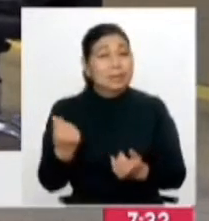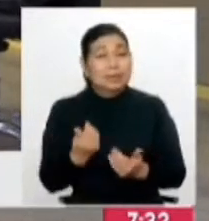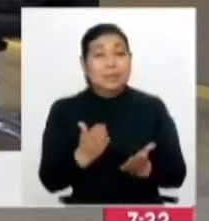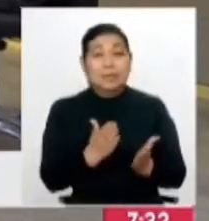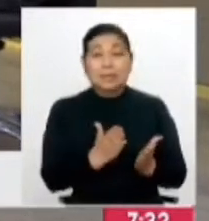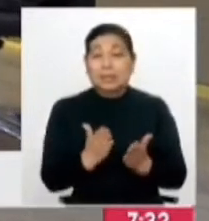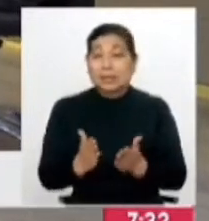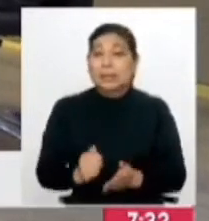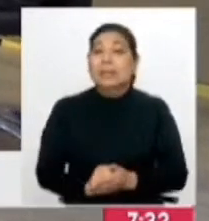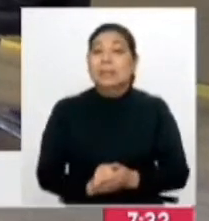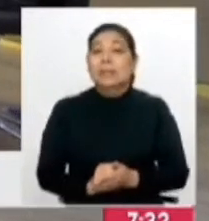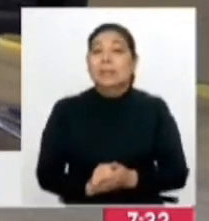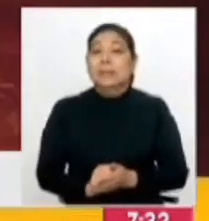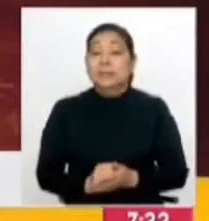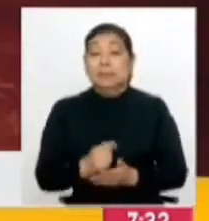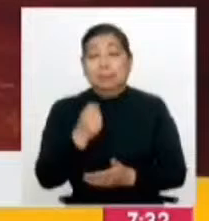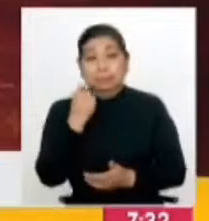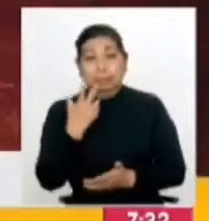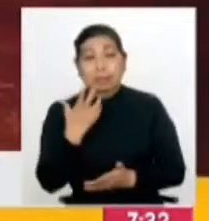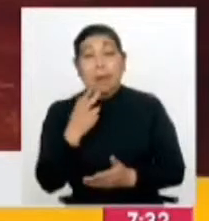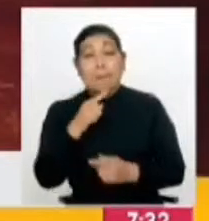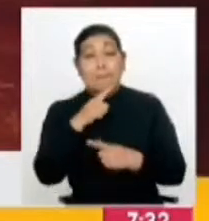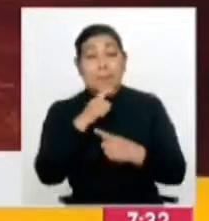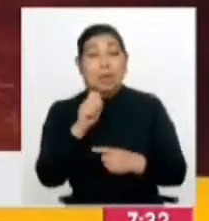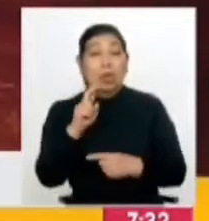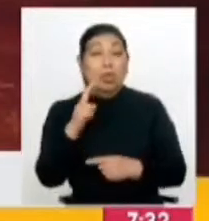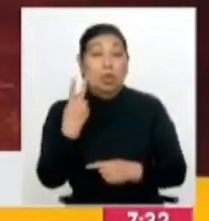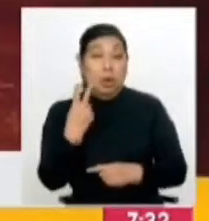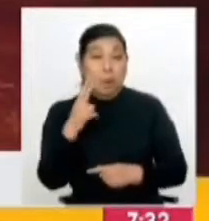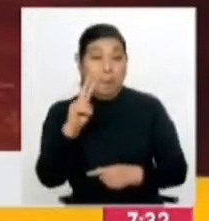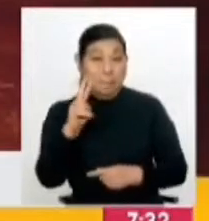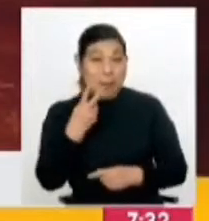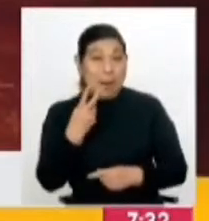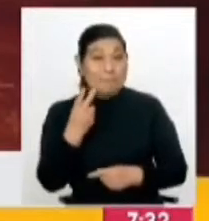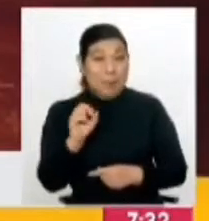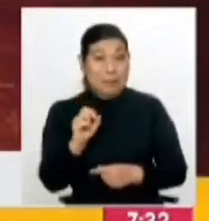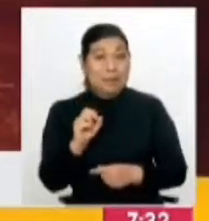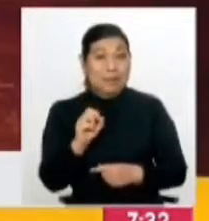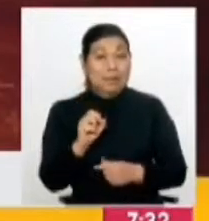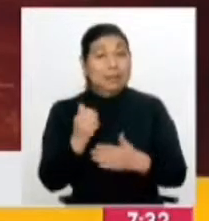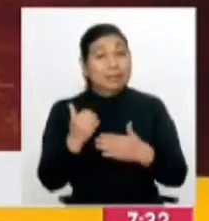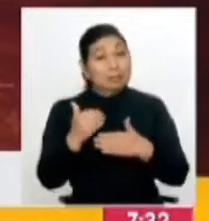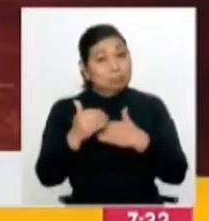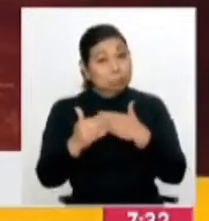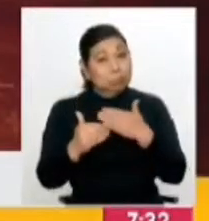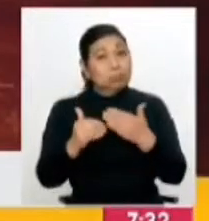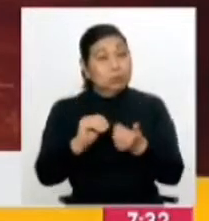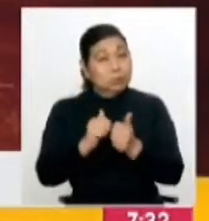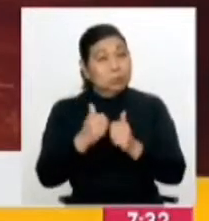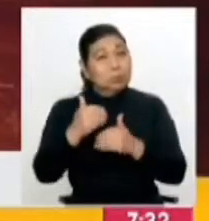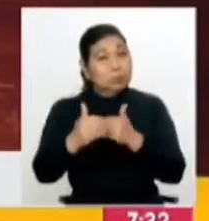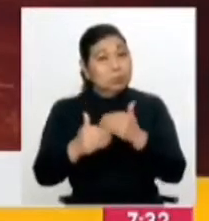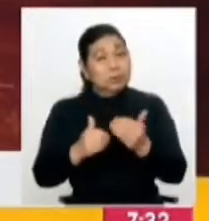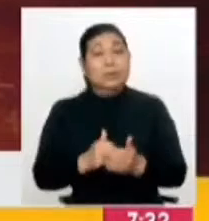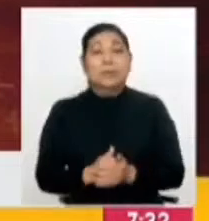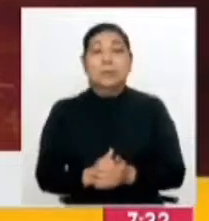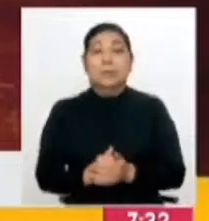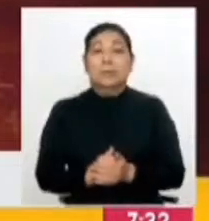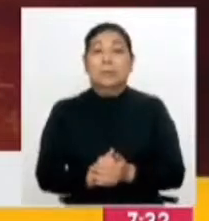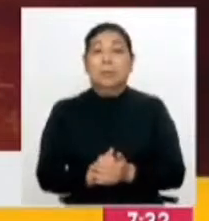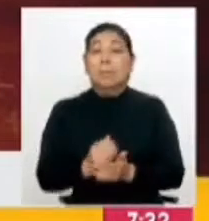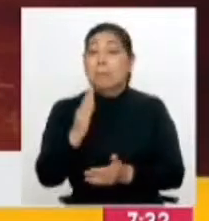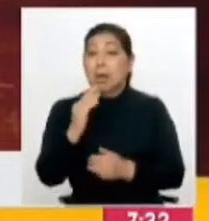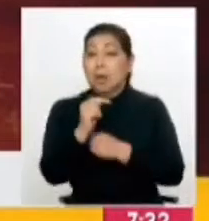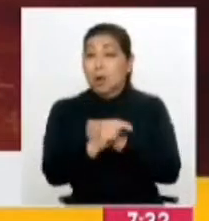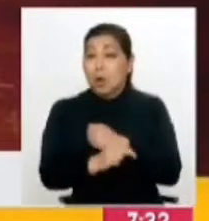rápidamente adecuarse. La impresión antes de marzo del 2020 que teníamos, ¿no?, y que se ha ido cambiando y mejorando es: